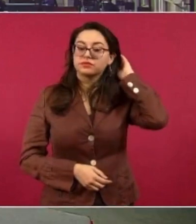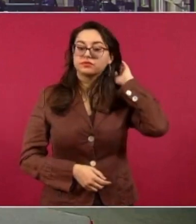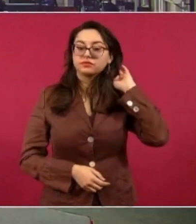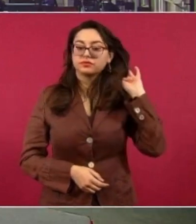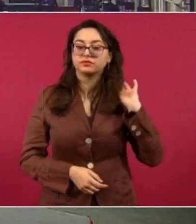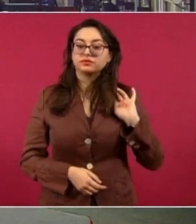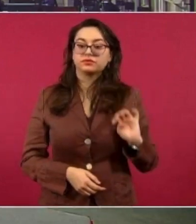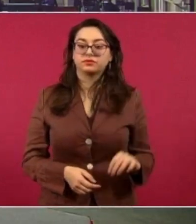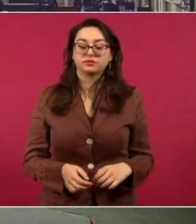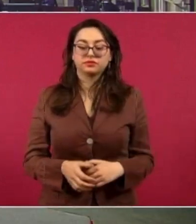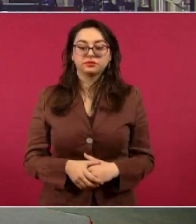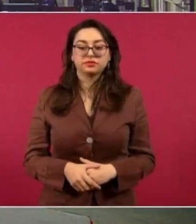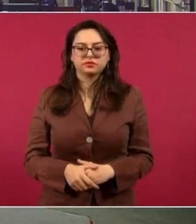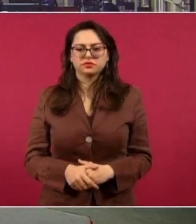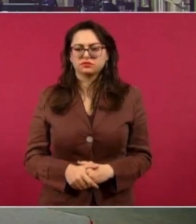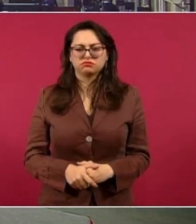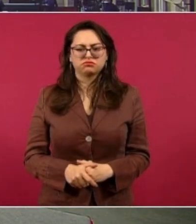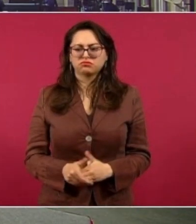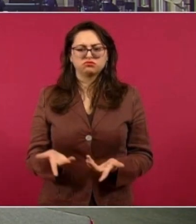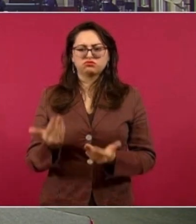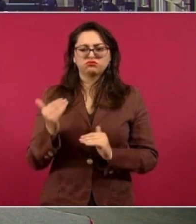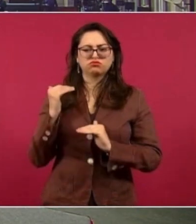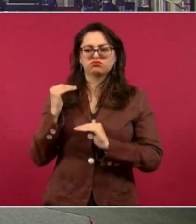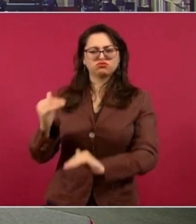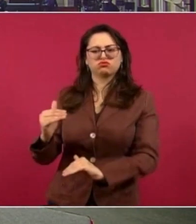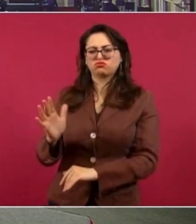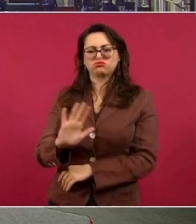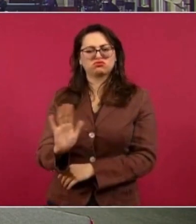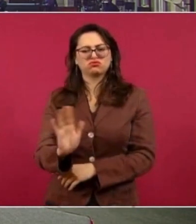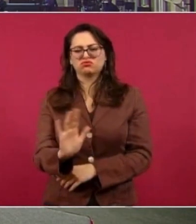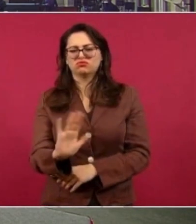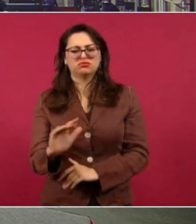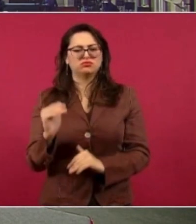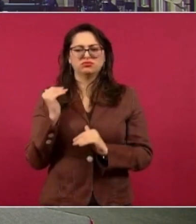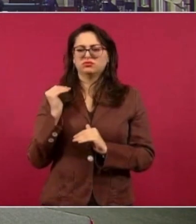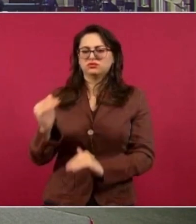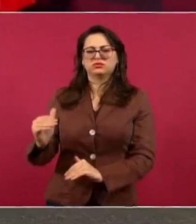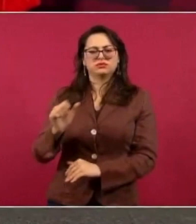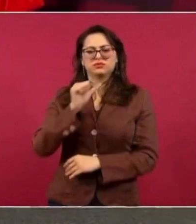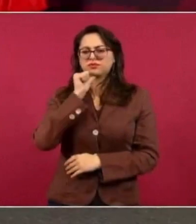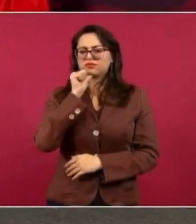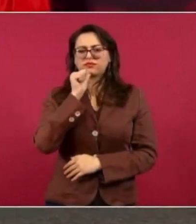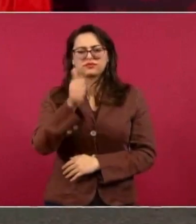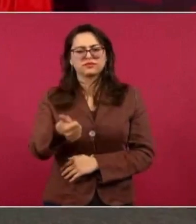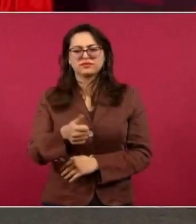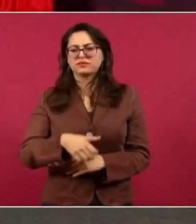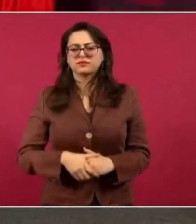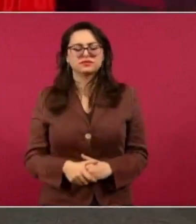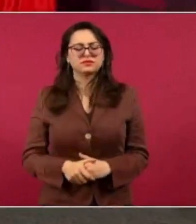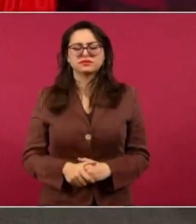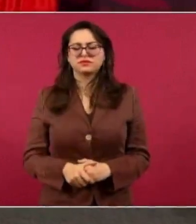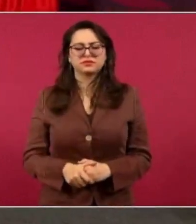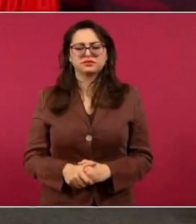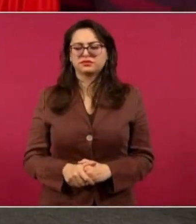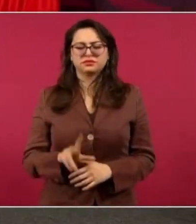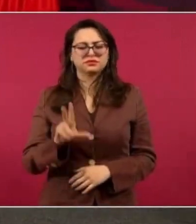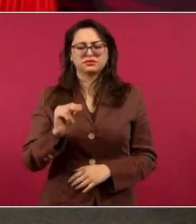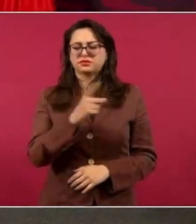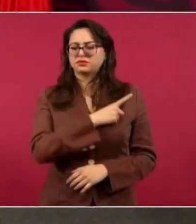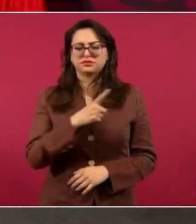No, no, no hay que limitarlos. No hay que limitarlos, no hay que limitarlos, no hay que limitarlos. No, no, no,